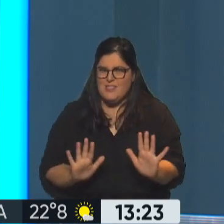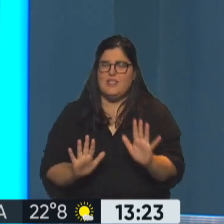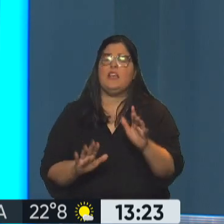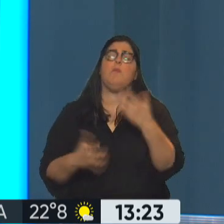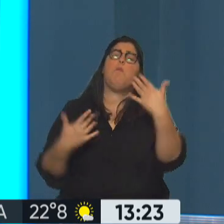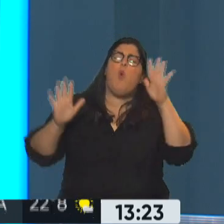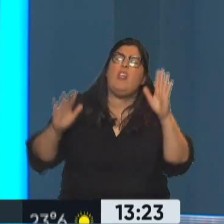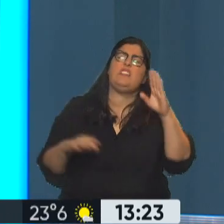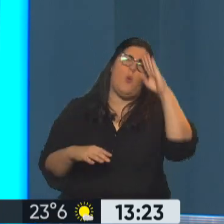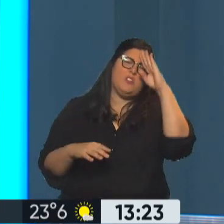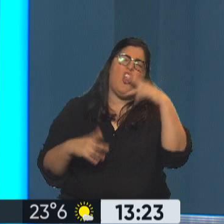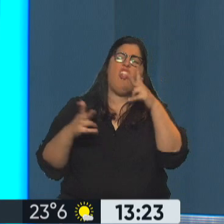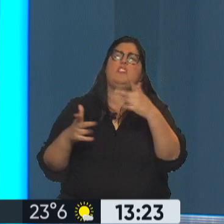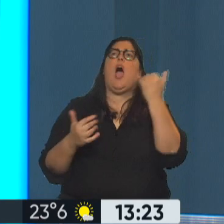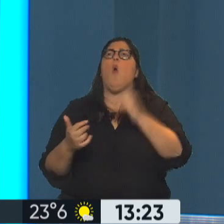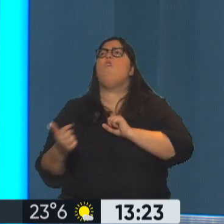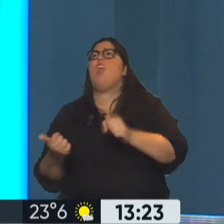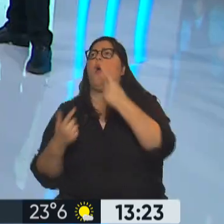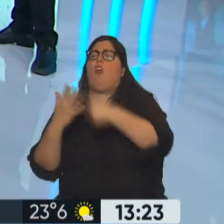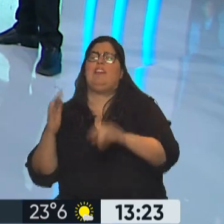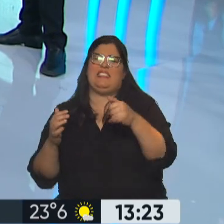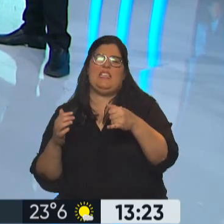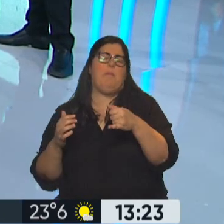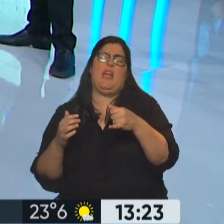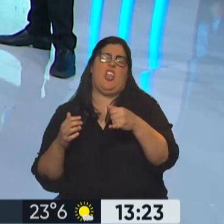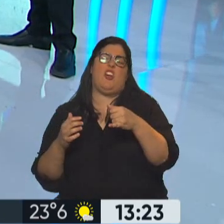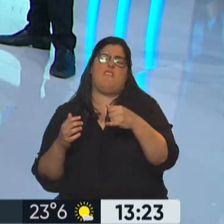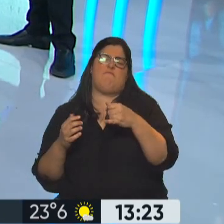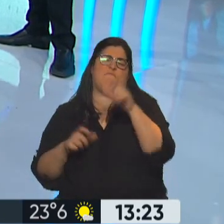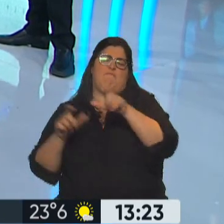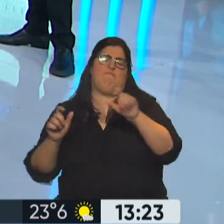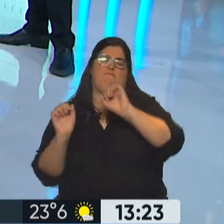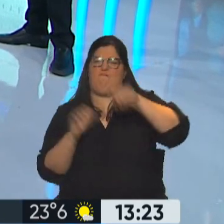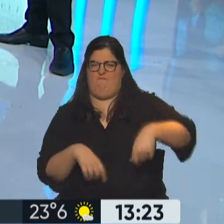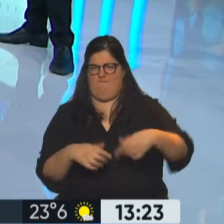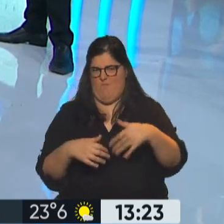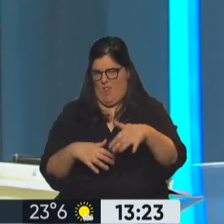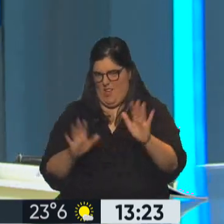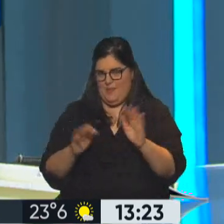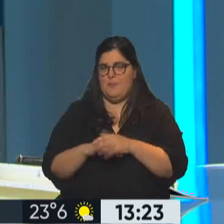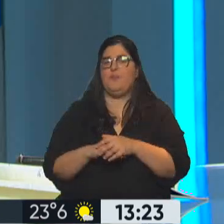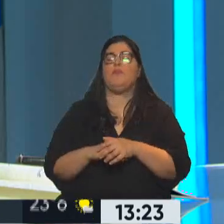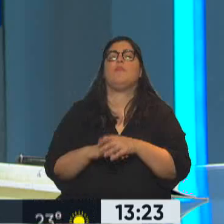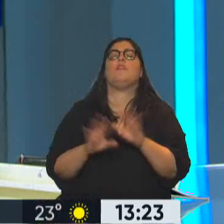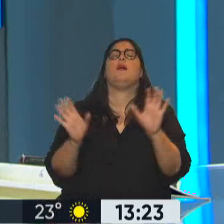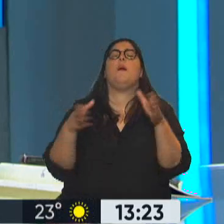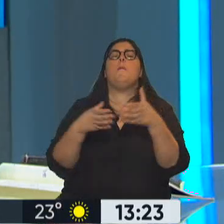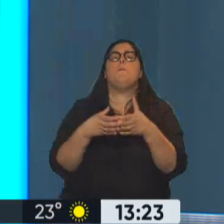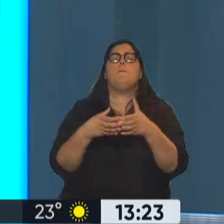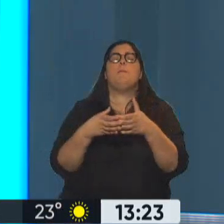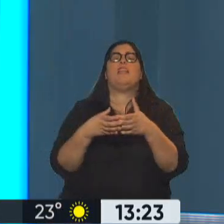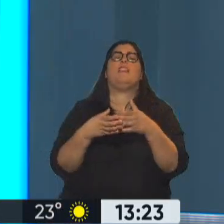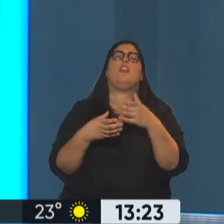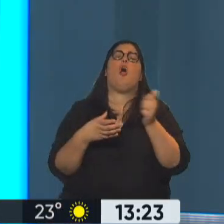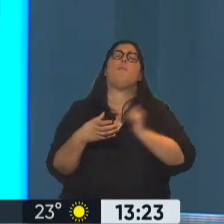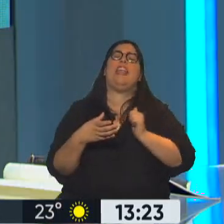qué sé yo, pero no va a pasar mucho más de eso. Claro. ¿Qué pasa con el partido militar en ese contexto? Con lo que podríamos llamar el partido militar, de donde emerge la figura de